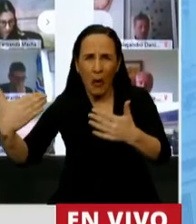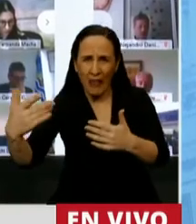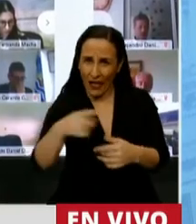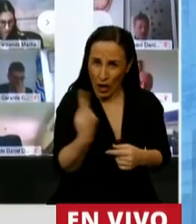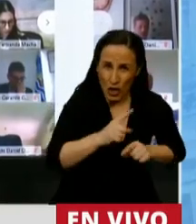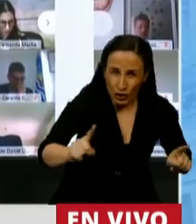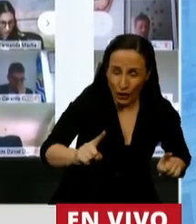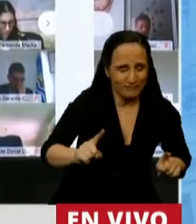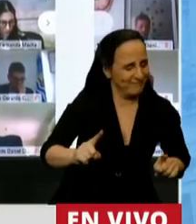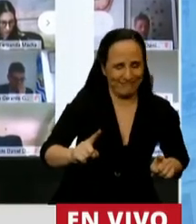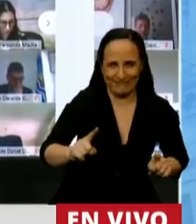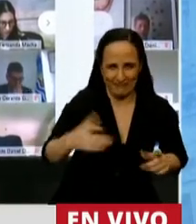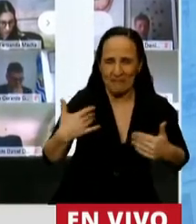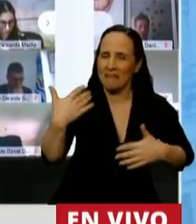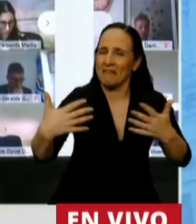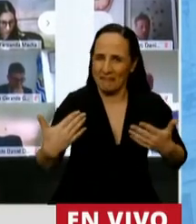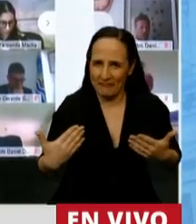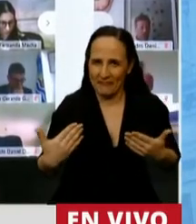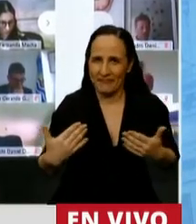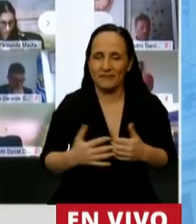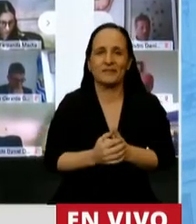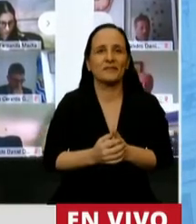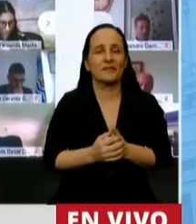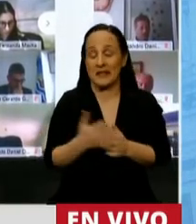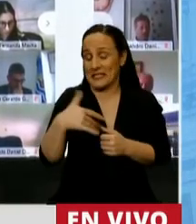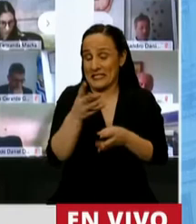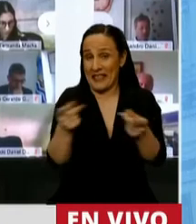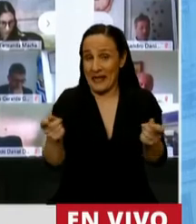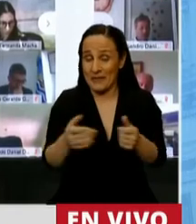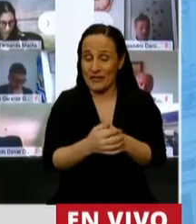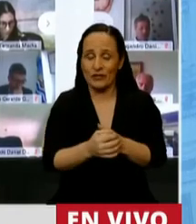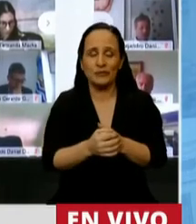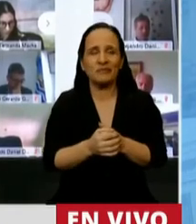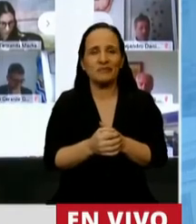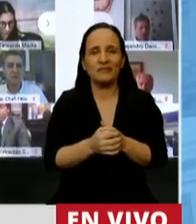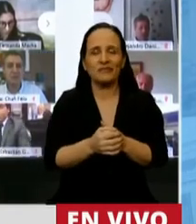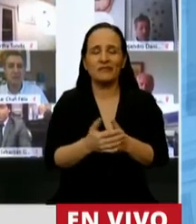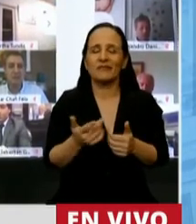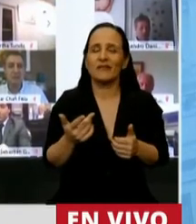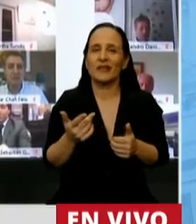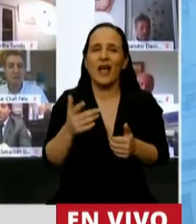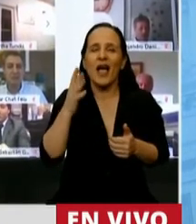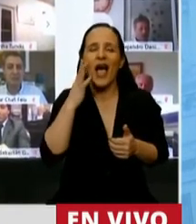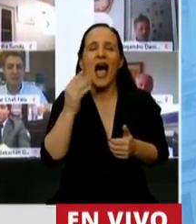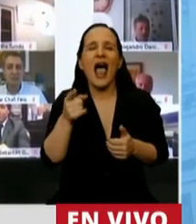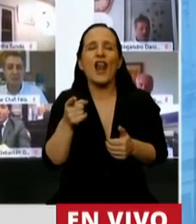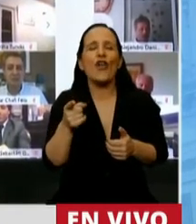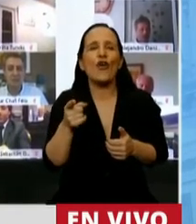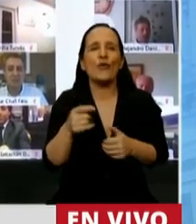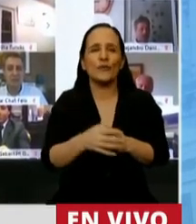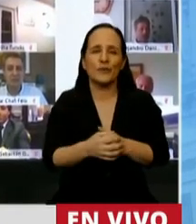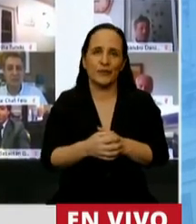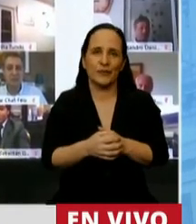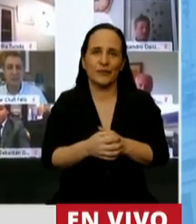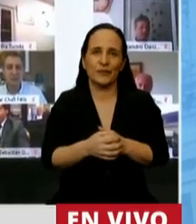nosotros? Materializaron además, presidente, y ya termino, algo que tiene que ser